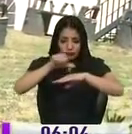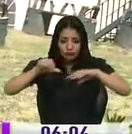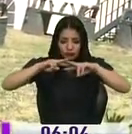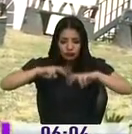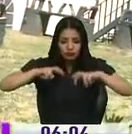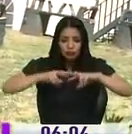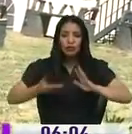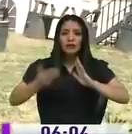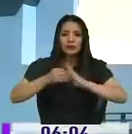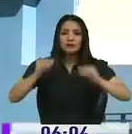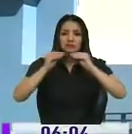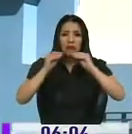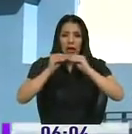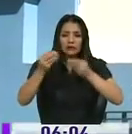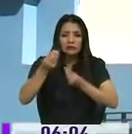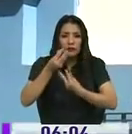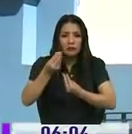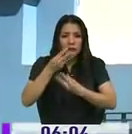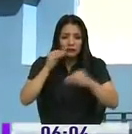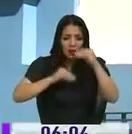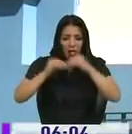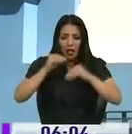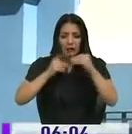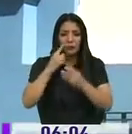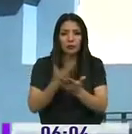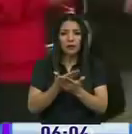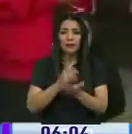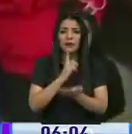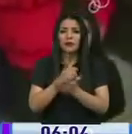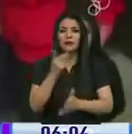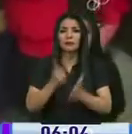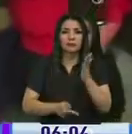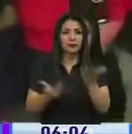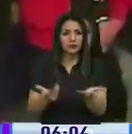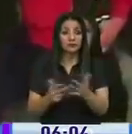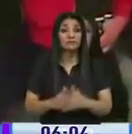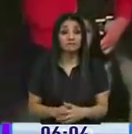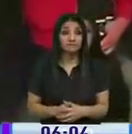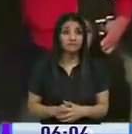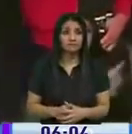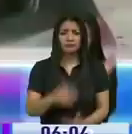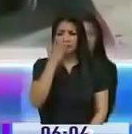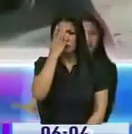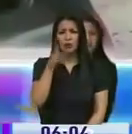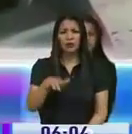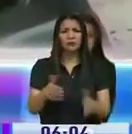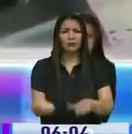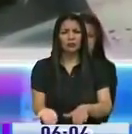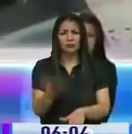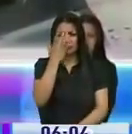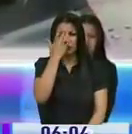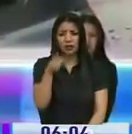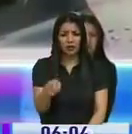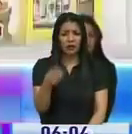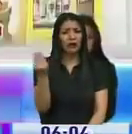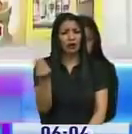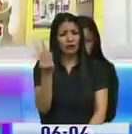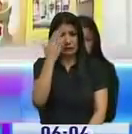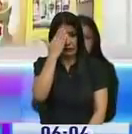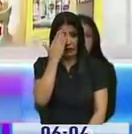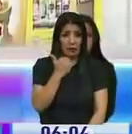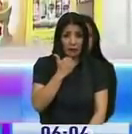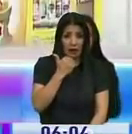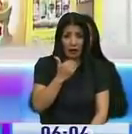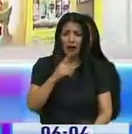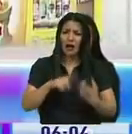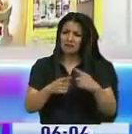para recopilar más datos que permitan llegar a la verdad en este caso conocer por qué la mataron que sabía la menor porque sus amigos